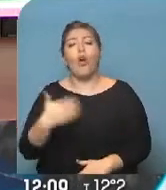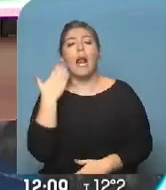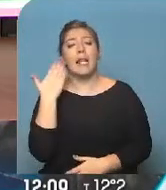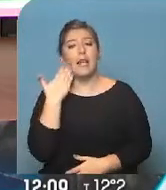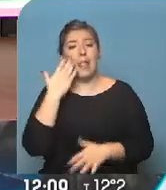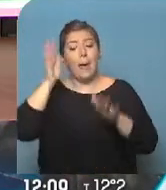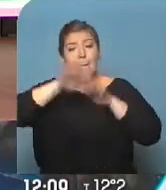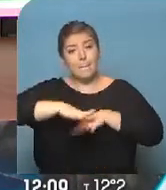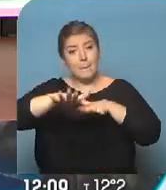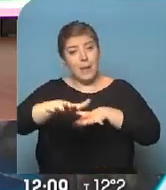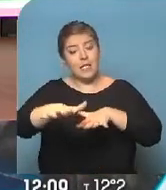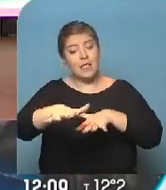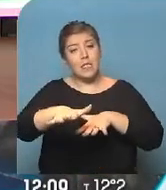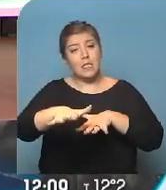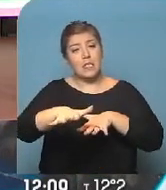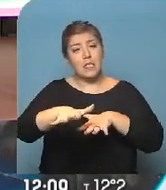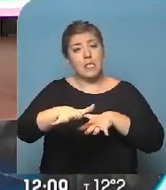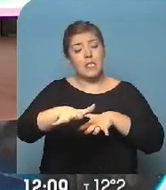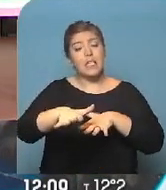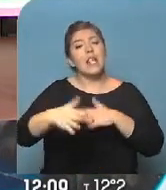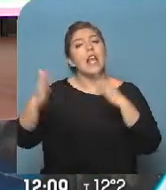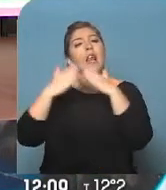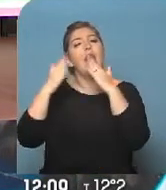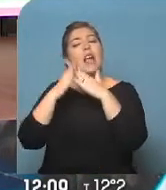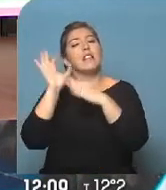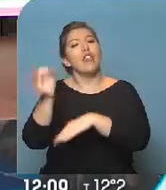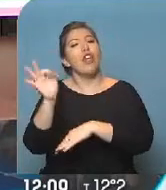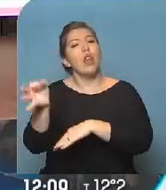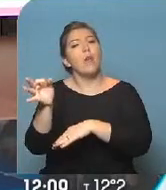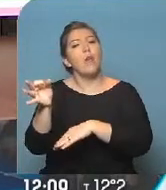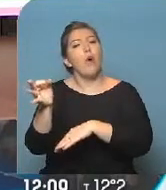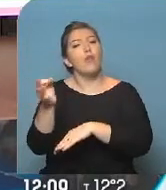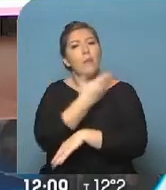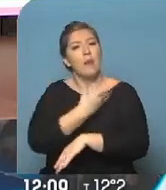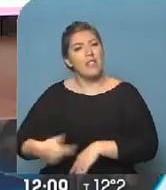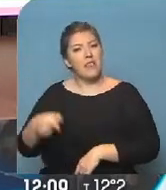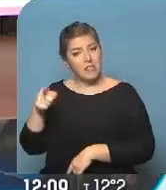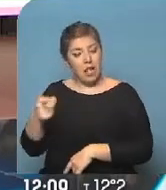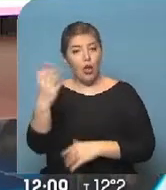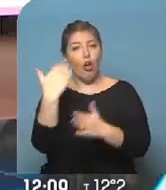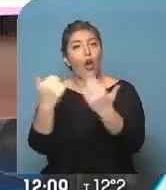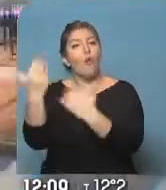marcha opositora a la quinta presidencial de Olivos, convocada, apoyada, entre otros, por la Iglesia.